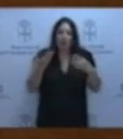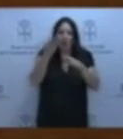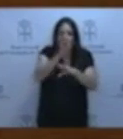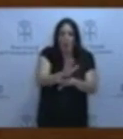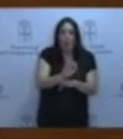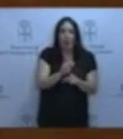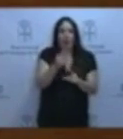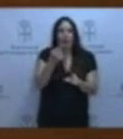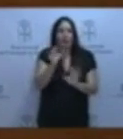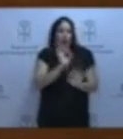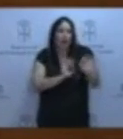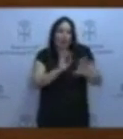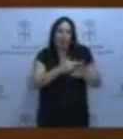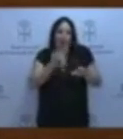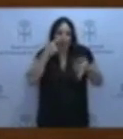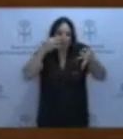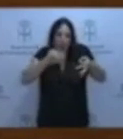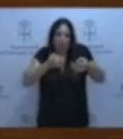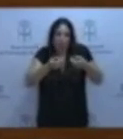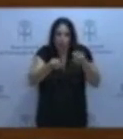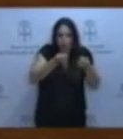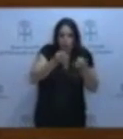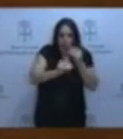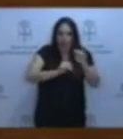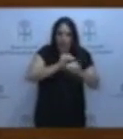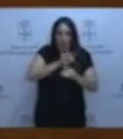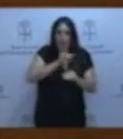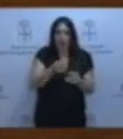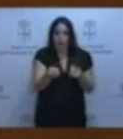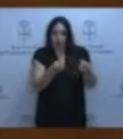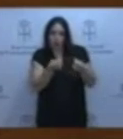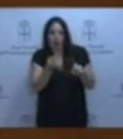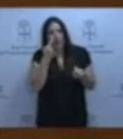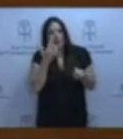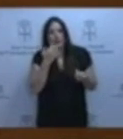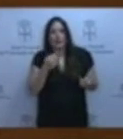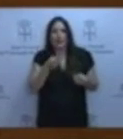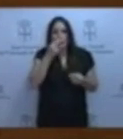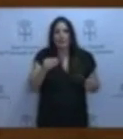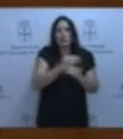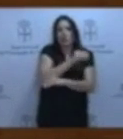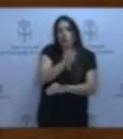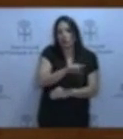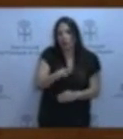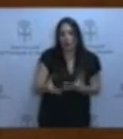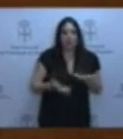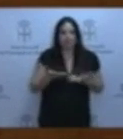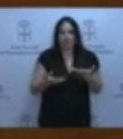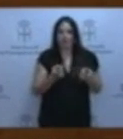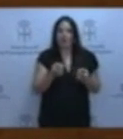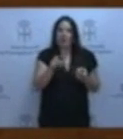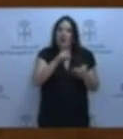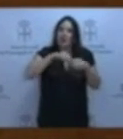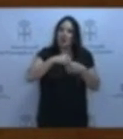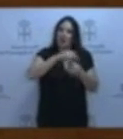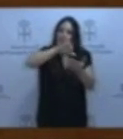que vigile y asegure el cumplimiento de esos sucesos, que se controle si hay conflictos de intereses, etcétera, ¿no? Es necesario la participación